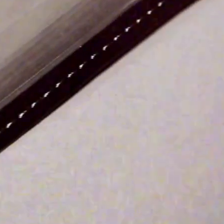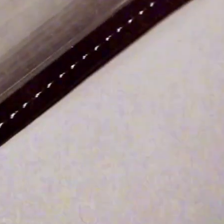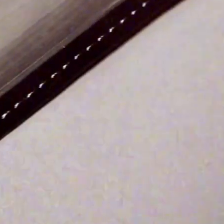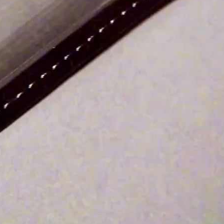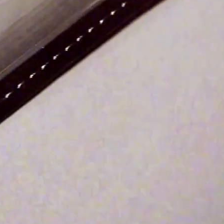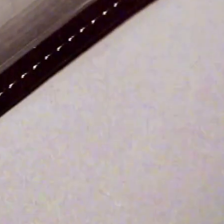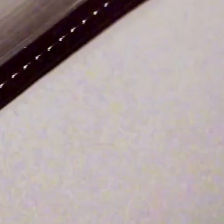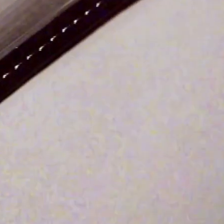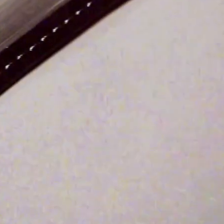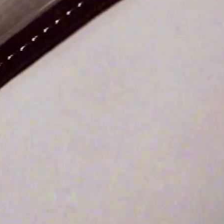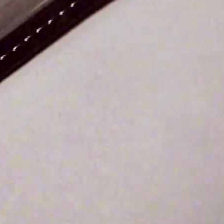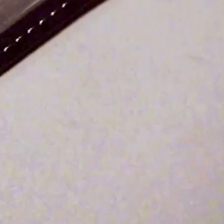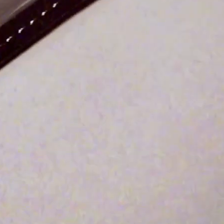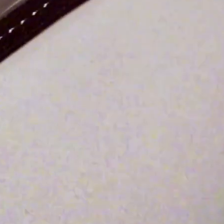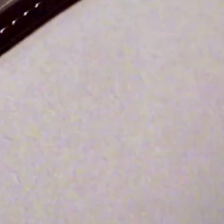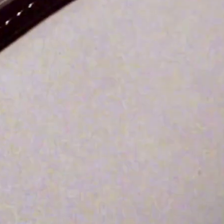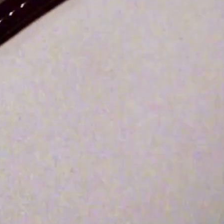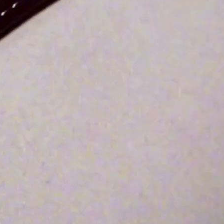para elogiarte.